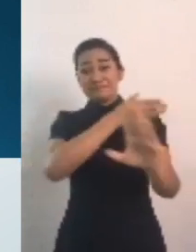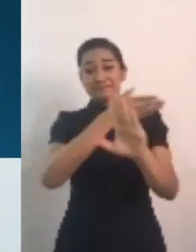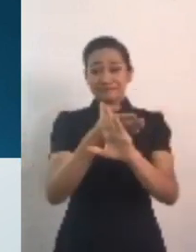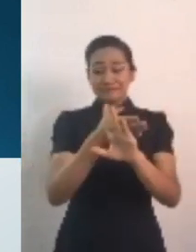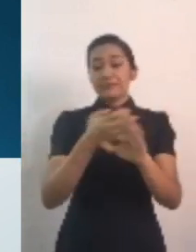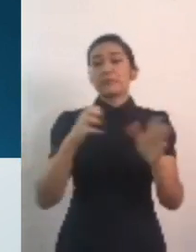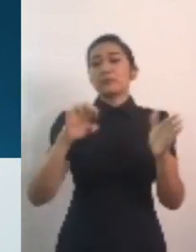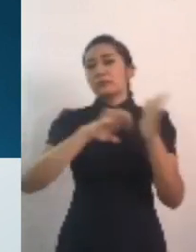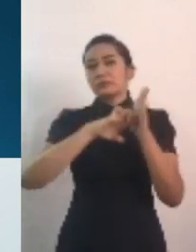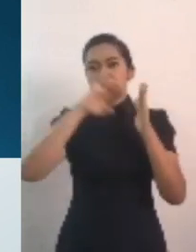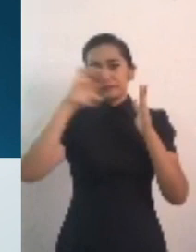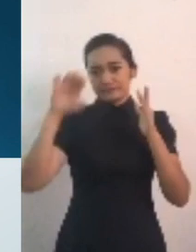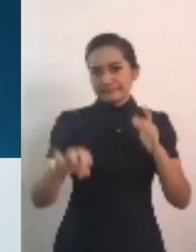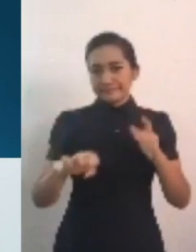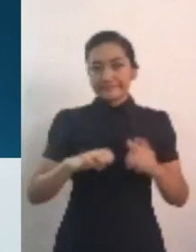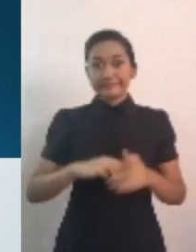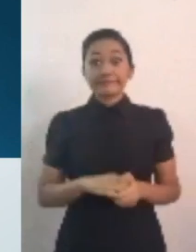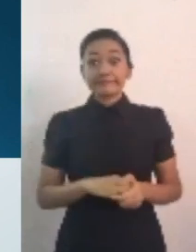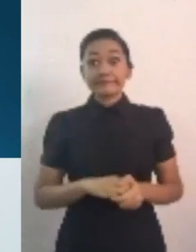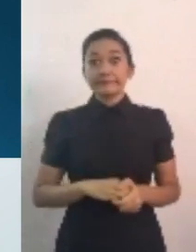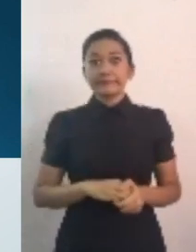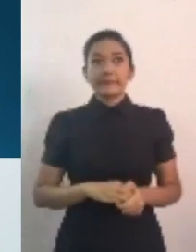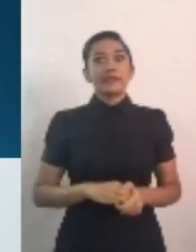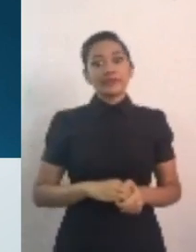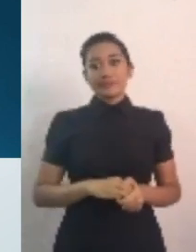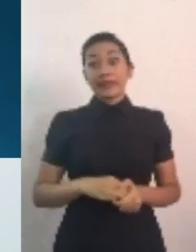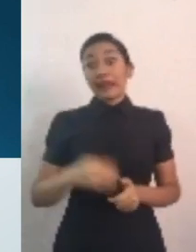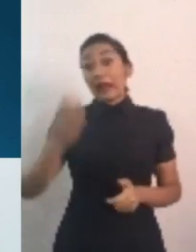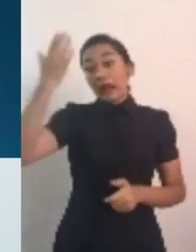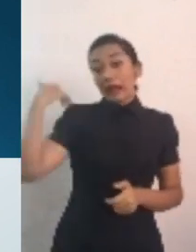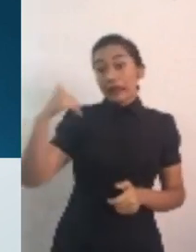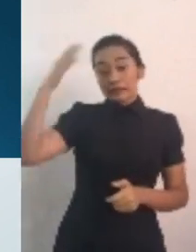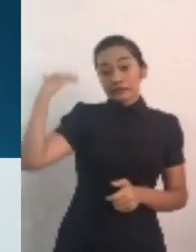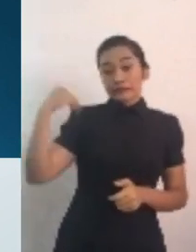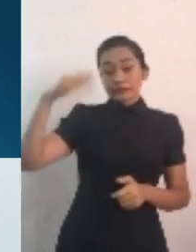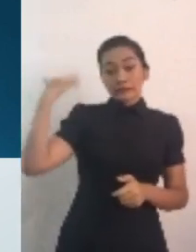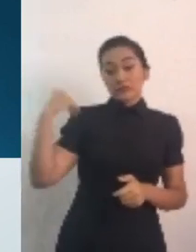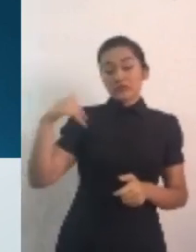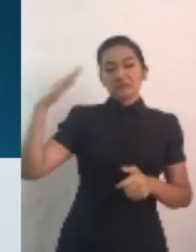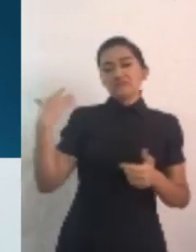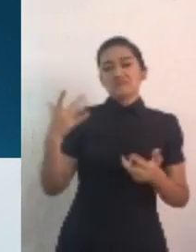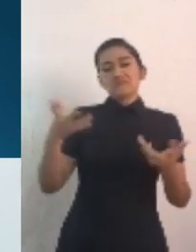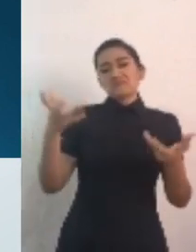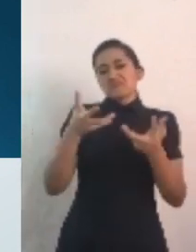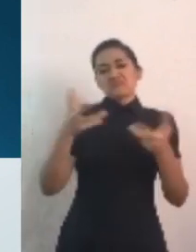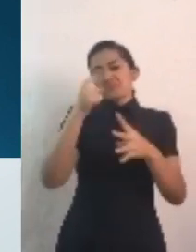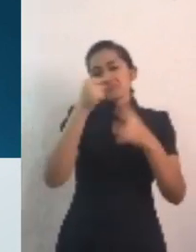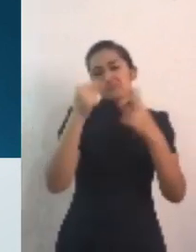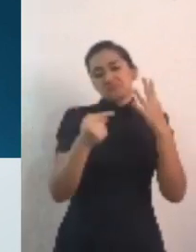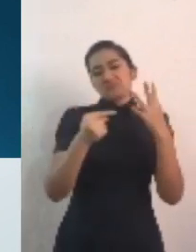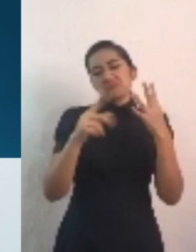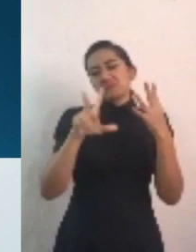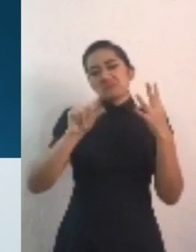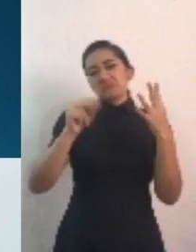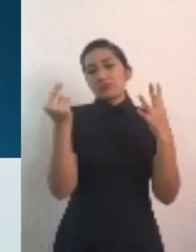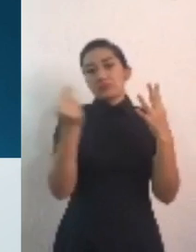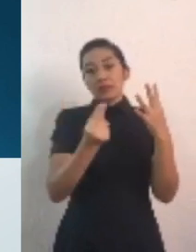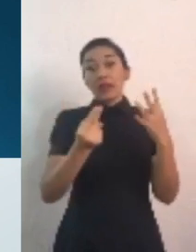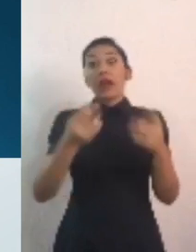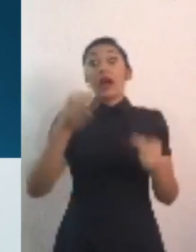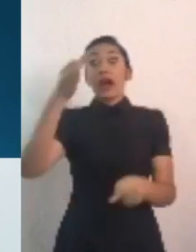que tenemos que hacer cosas que normalmente no hacemos y tenemos que dejar de hacer cosas que normalmente